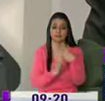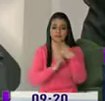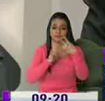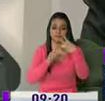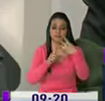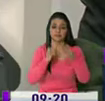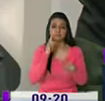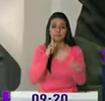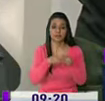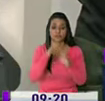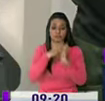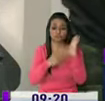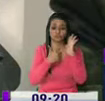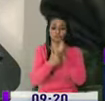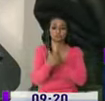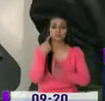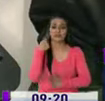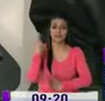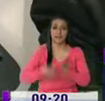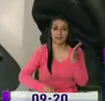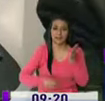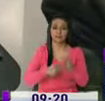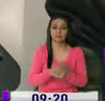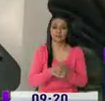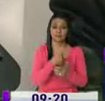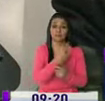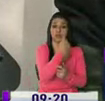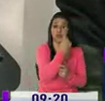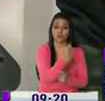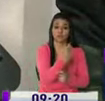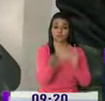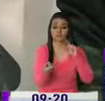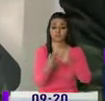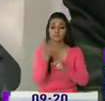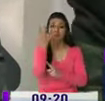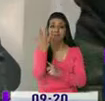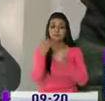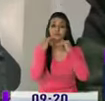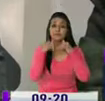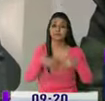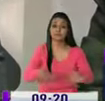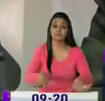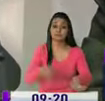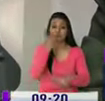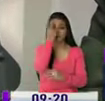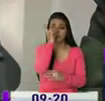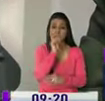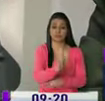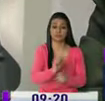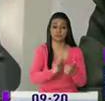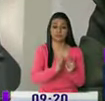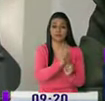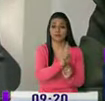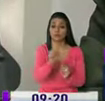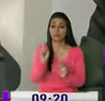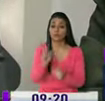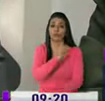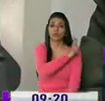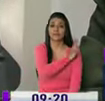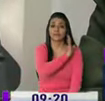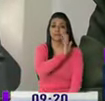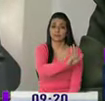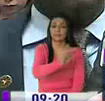acordado un calendario de tal manera que entre el 11 y el 15 resolveremos en cada una de las universidades